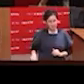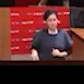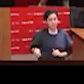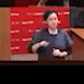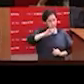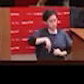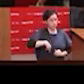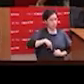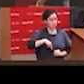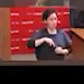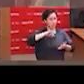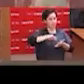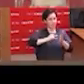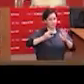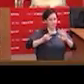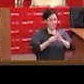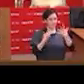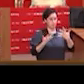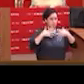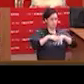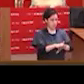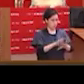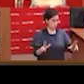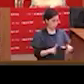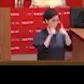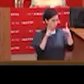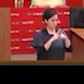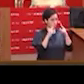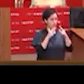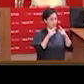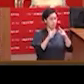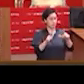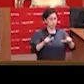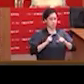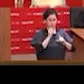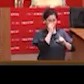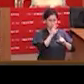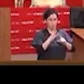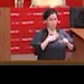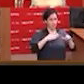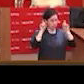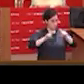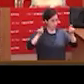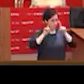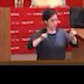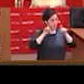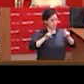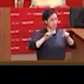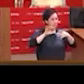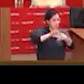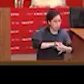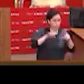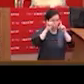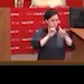técnico en integración social y diplomada en magisterio de educación